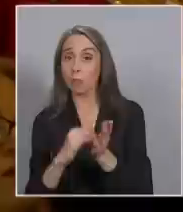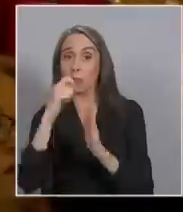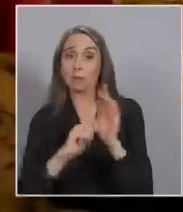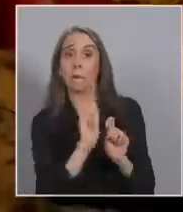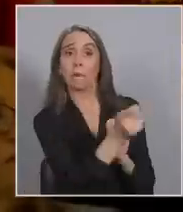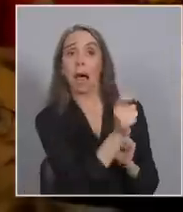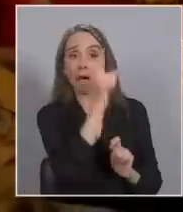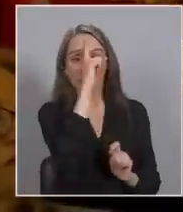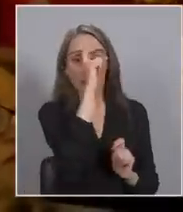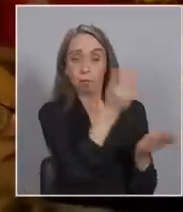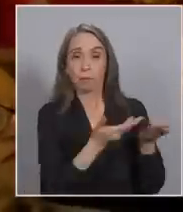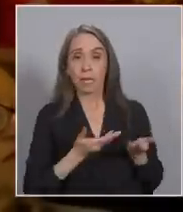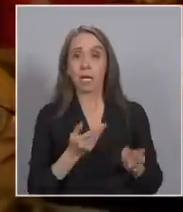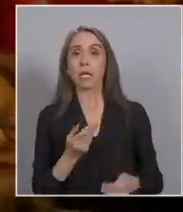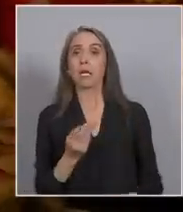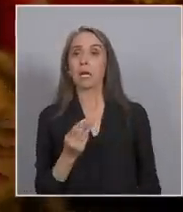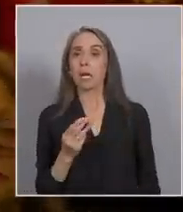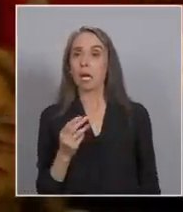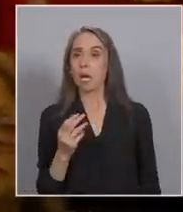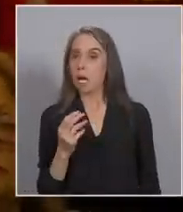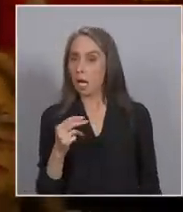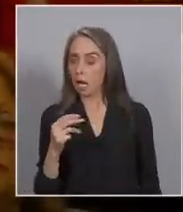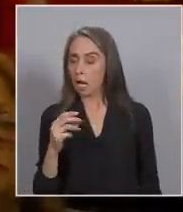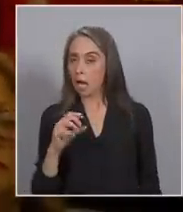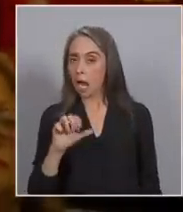mensuales. Guaymará,